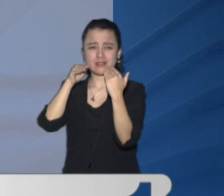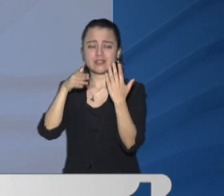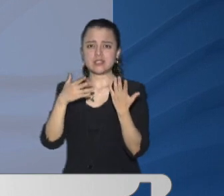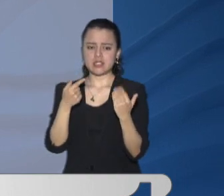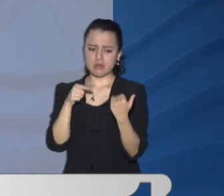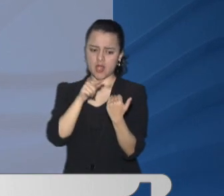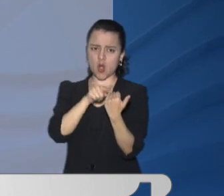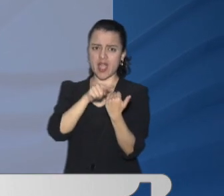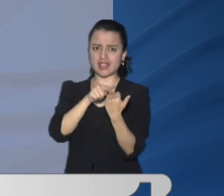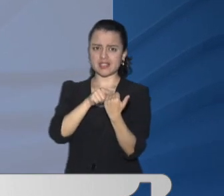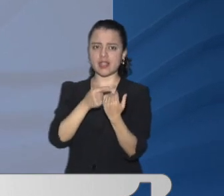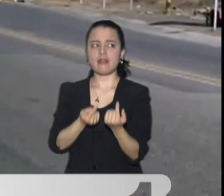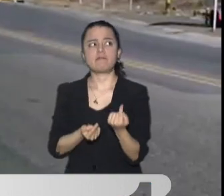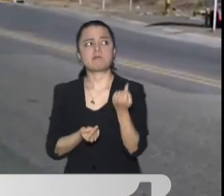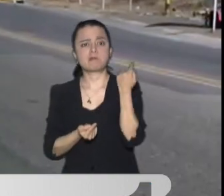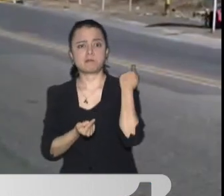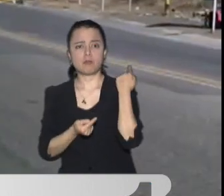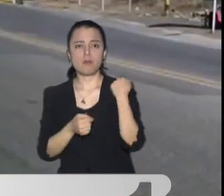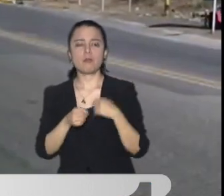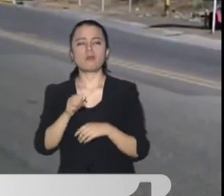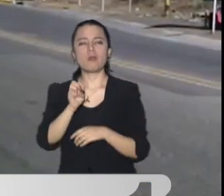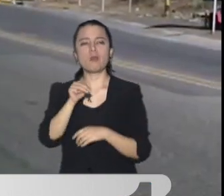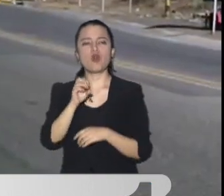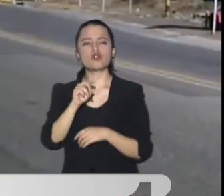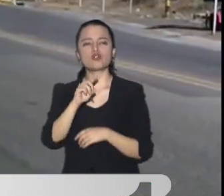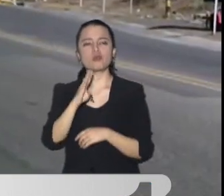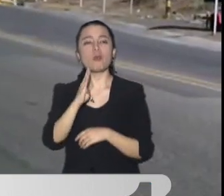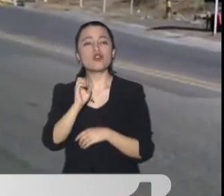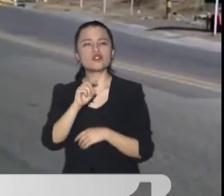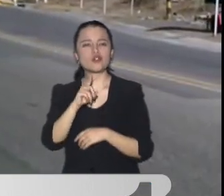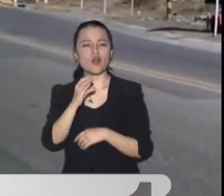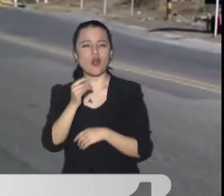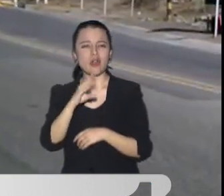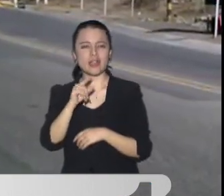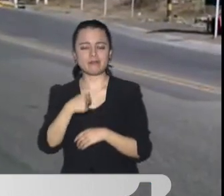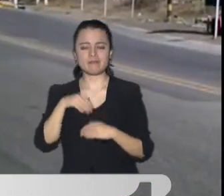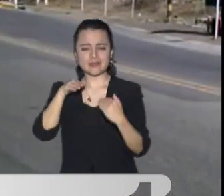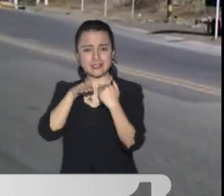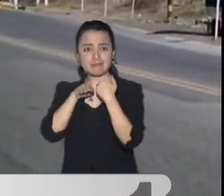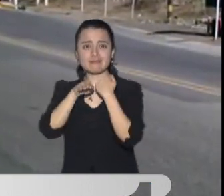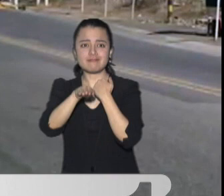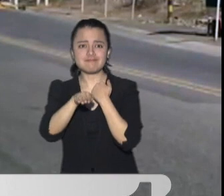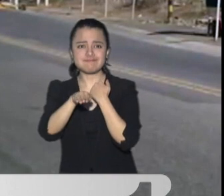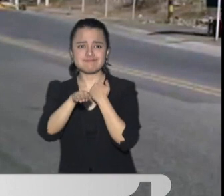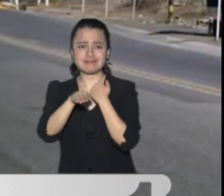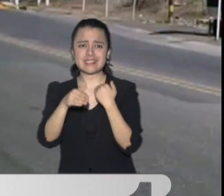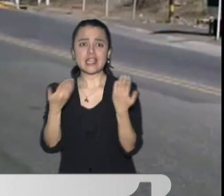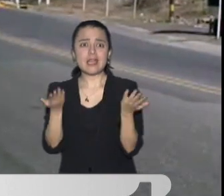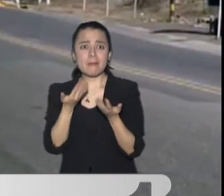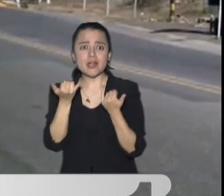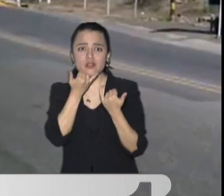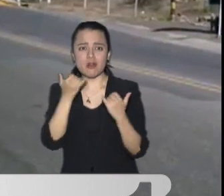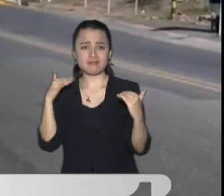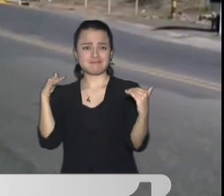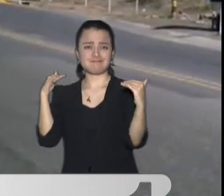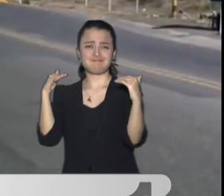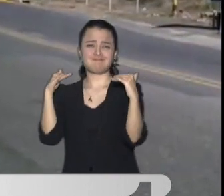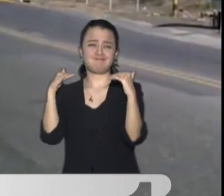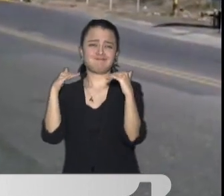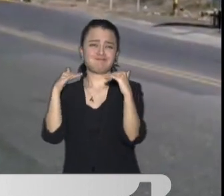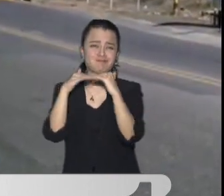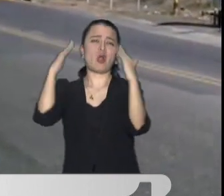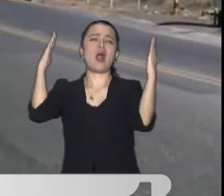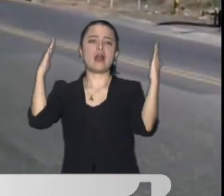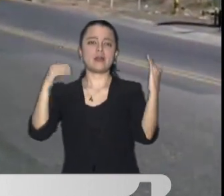dirigía entre el Copey y Bosconia. Donde un vehículo particular que transportaba 5 personas colisiona de frente contra un vehículo tractocamión que venía en sentido